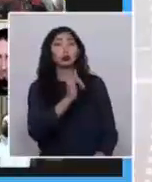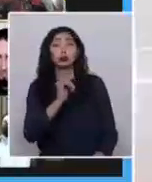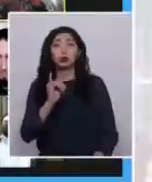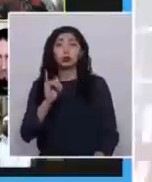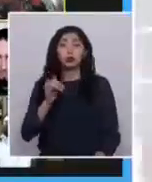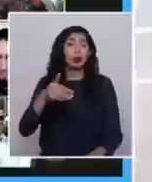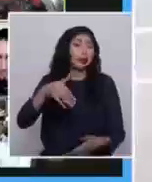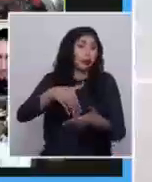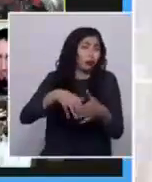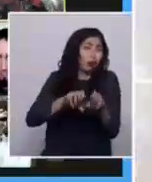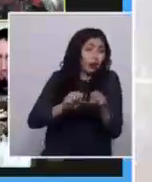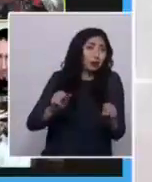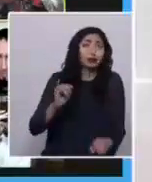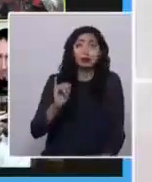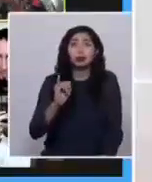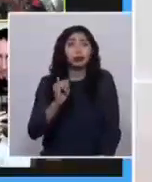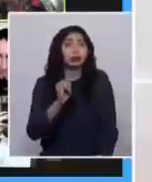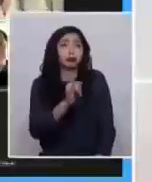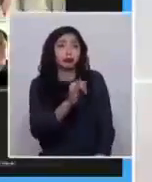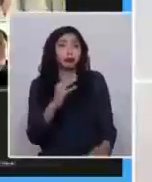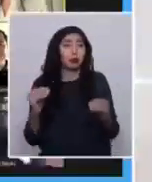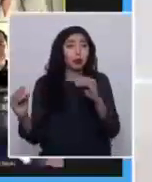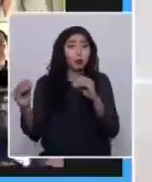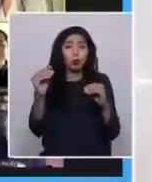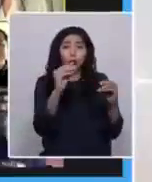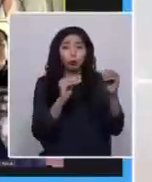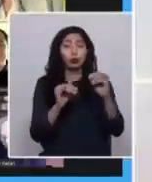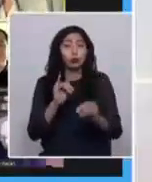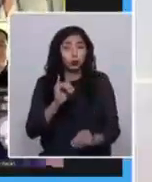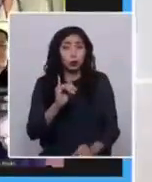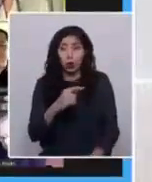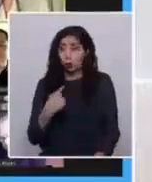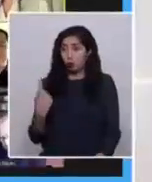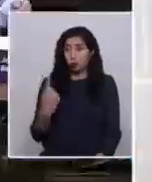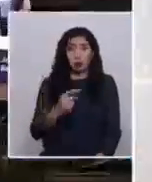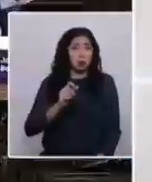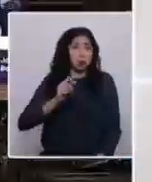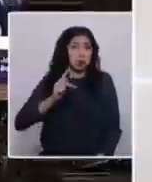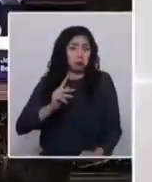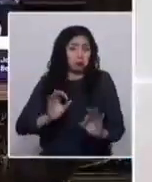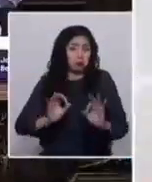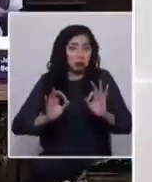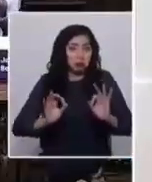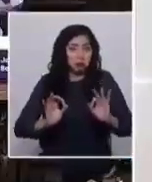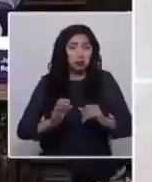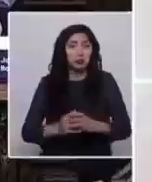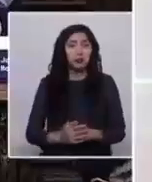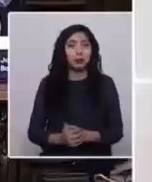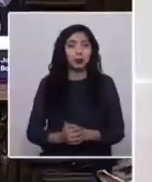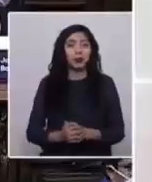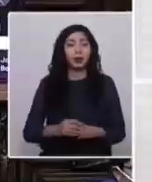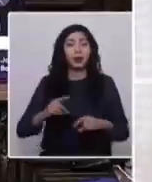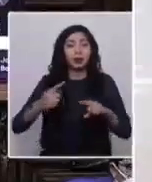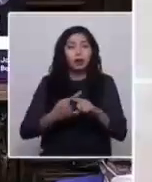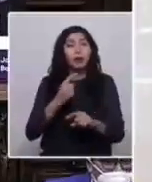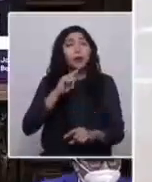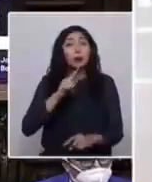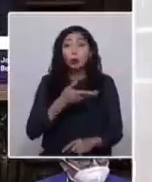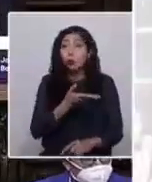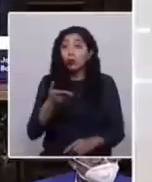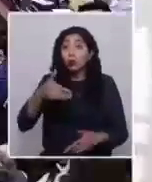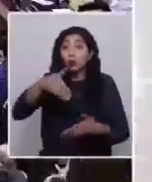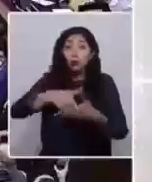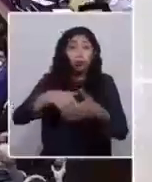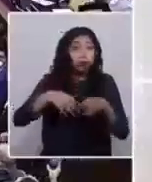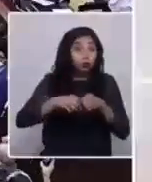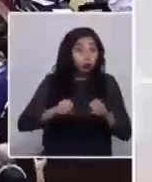de octubre. Hay unos convencionales que, además de lo que está preparando la mesa, también quieren planificar su sus propias actividades. Por ejemplo, nos comentaba el